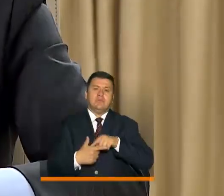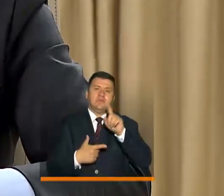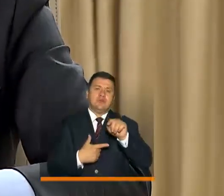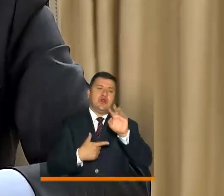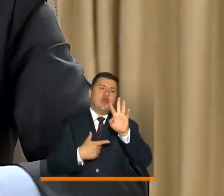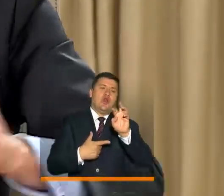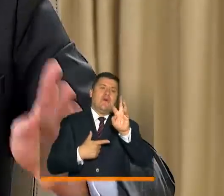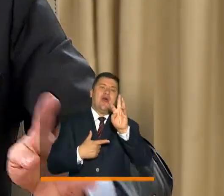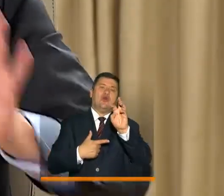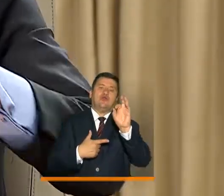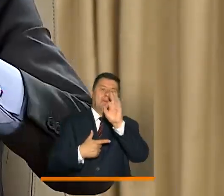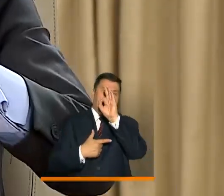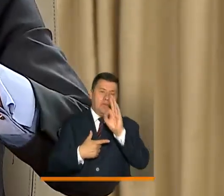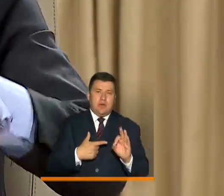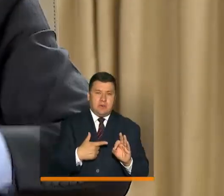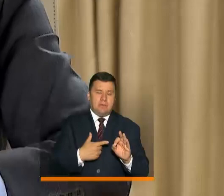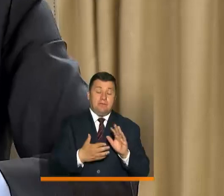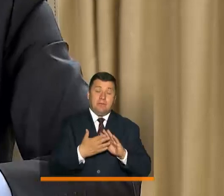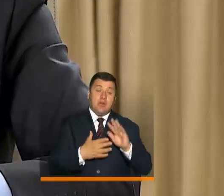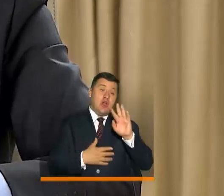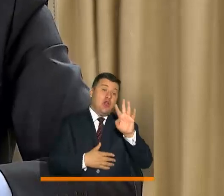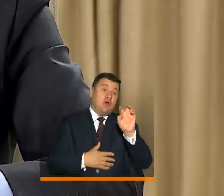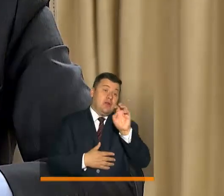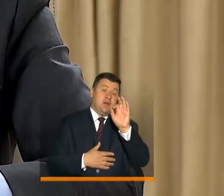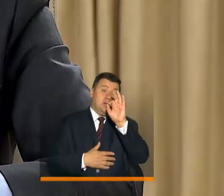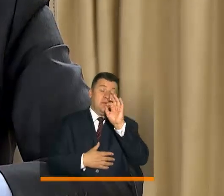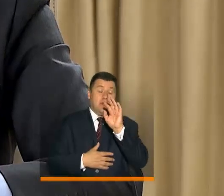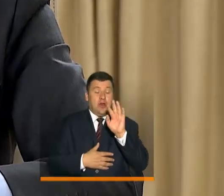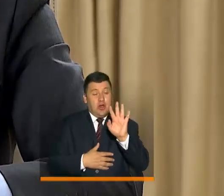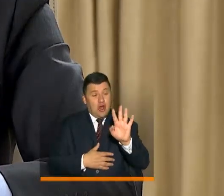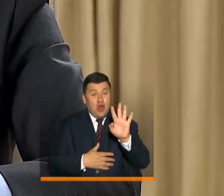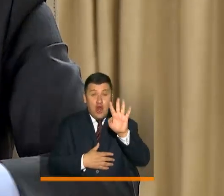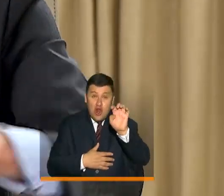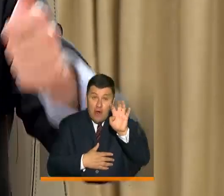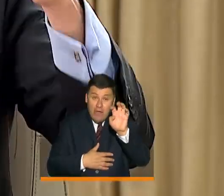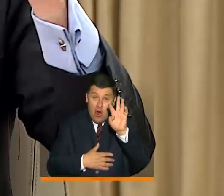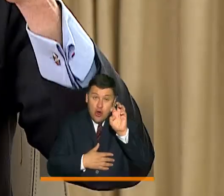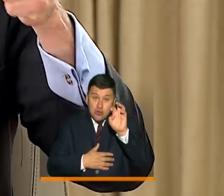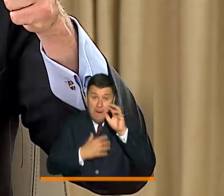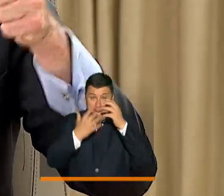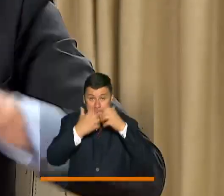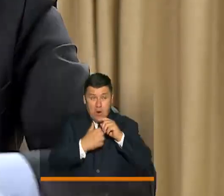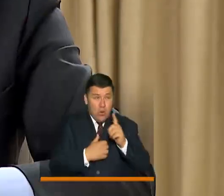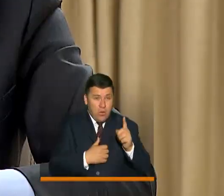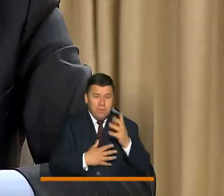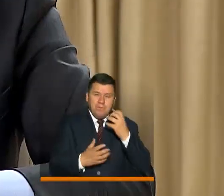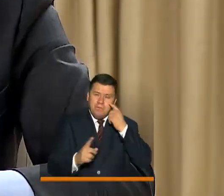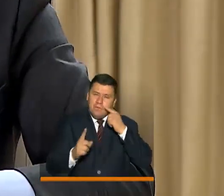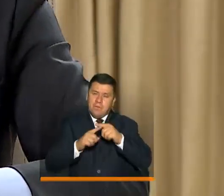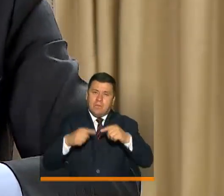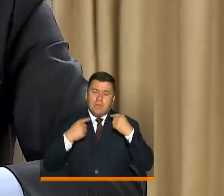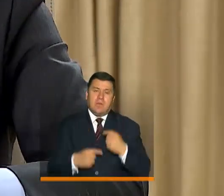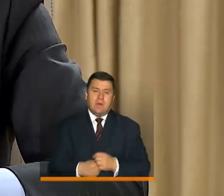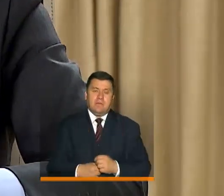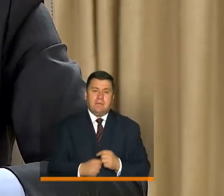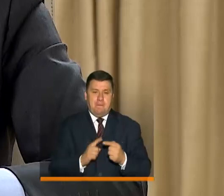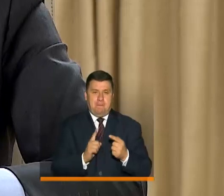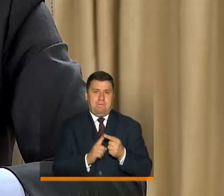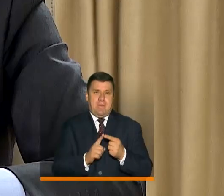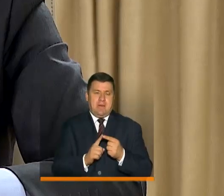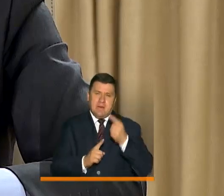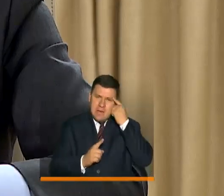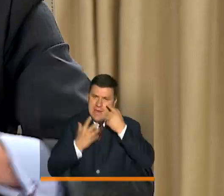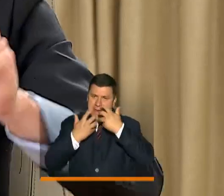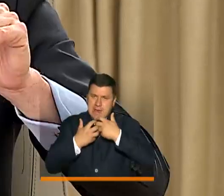98 proyectos alrededor de cuatro grandes objetivos, cuatro grandes metas. La primera meta es avanzar en dinamizar el